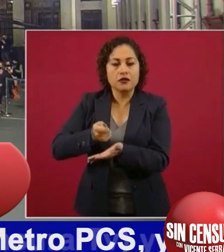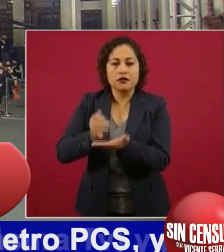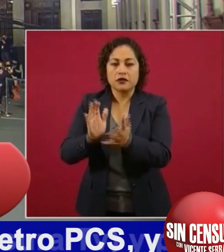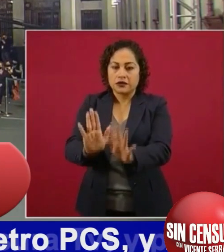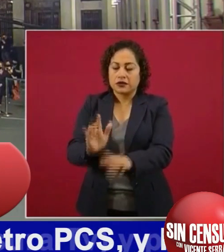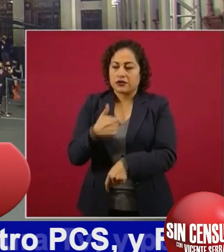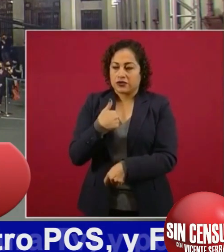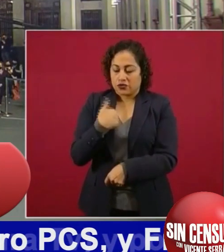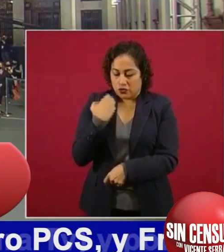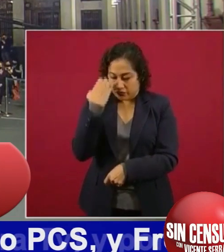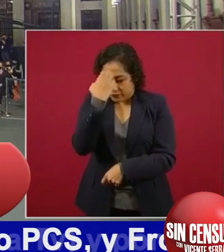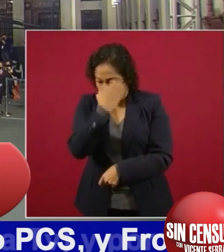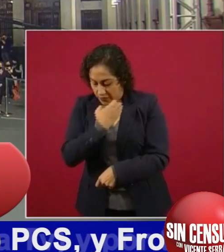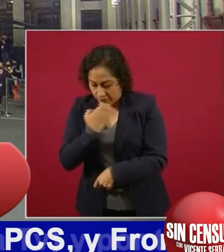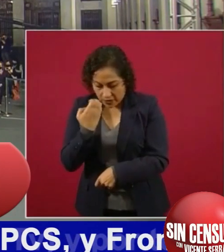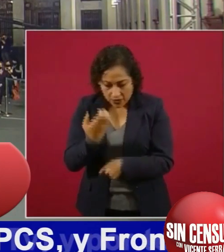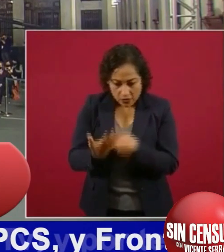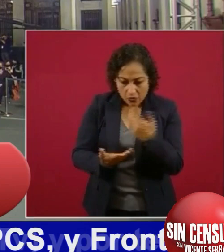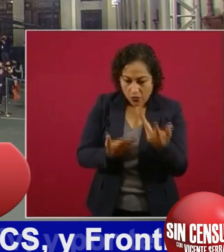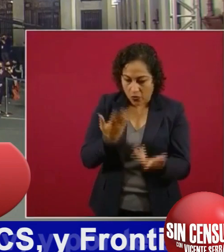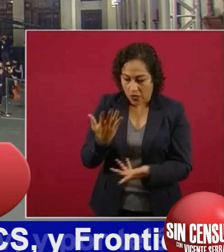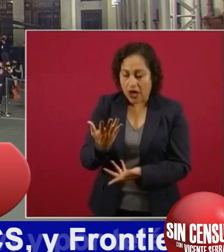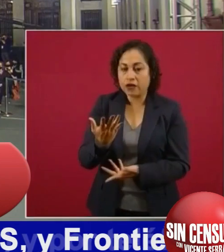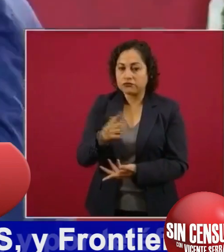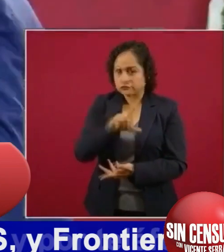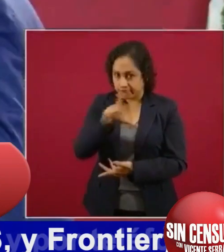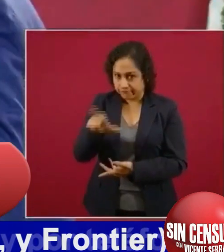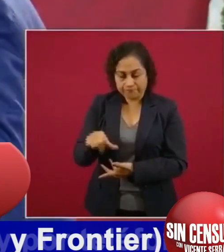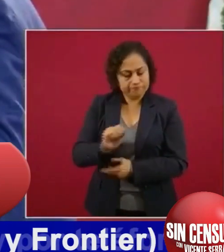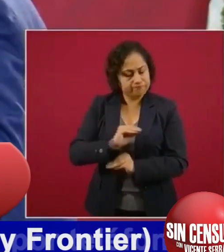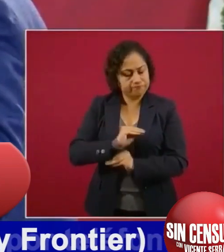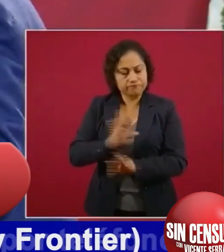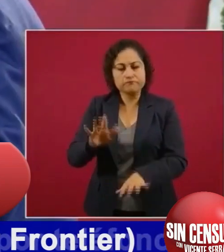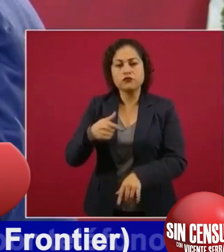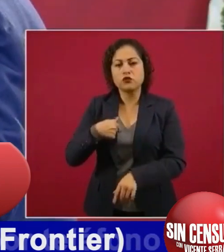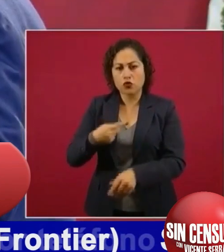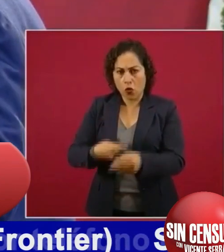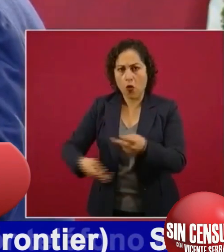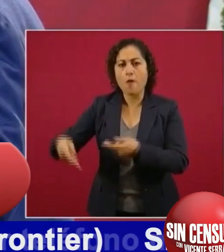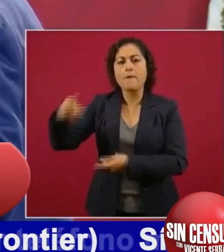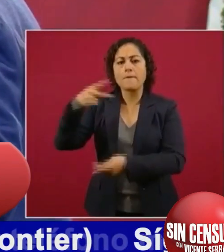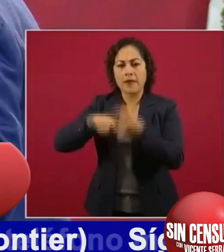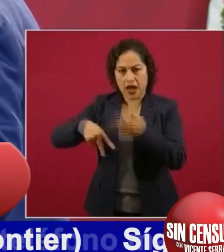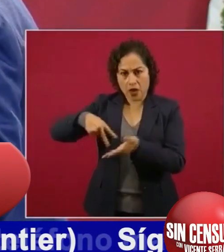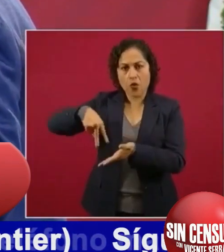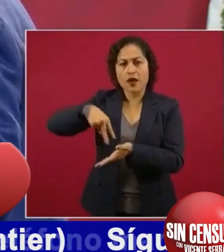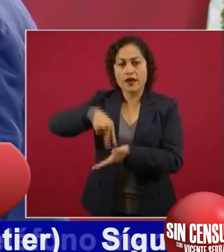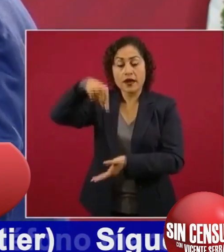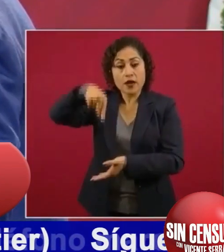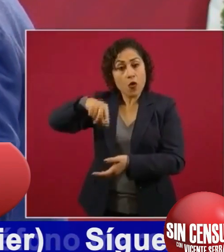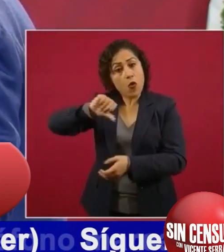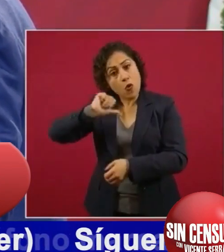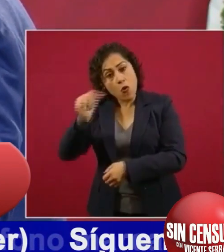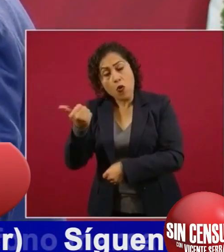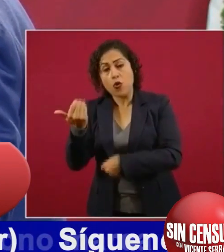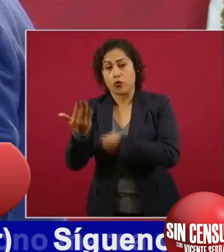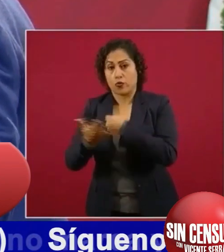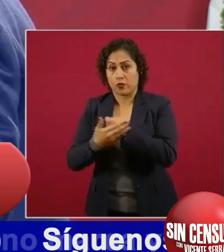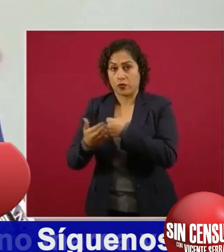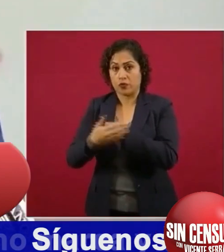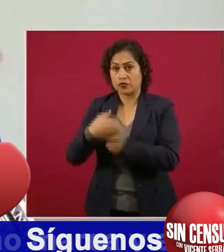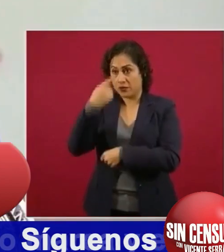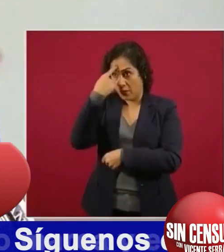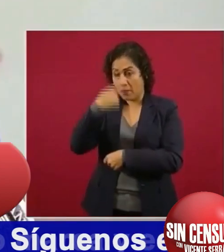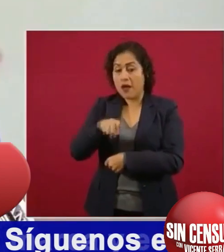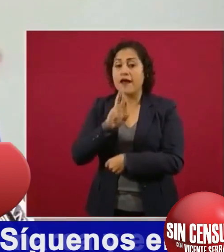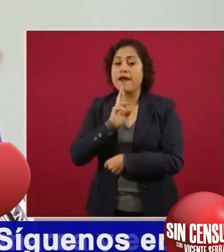una respuesta a la señora y desde luego estamos viendo todas las posibilidades jurídicas